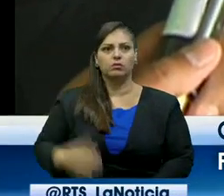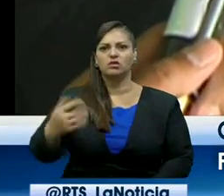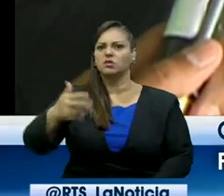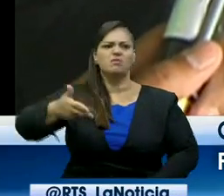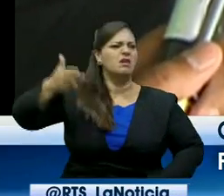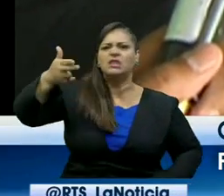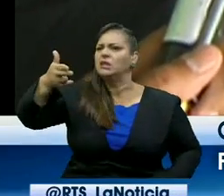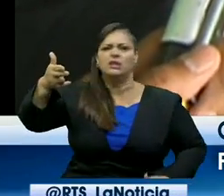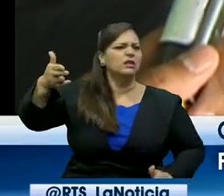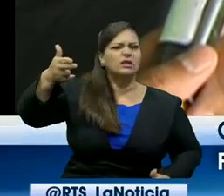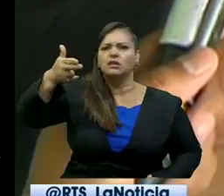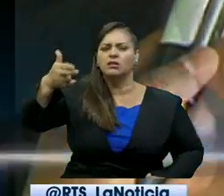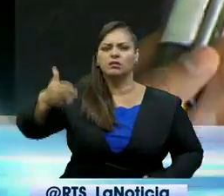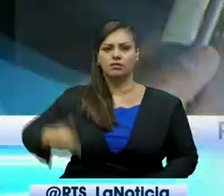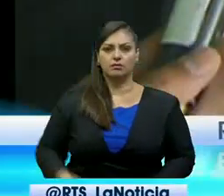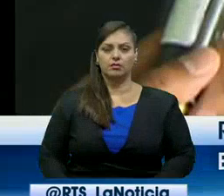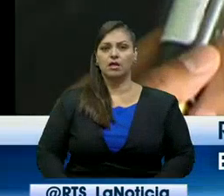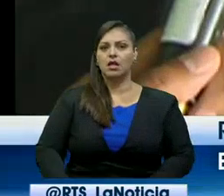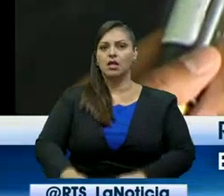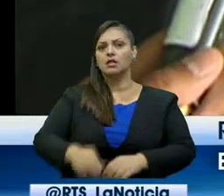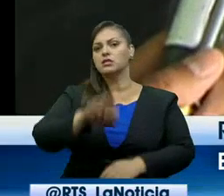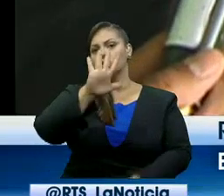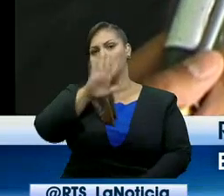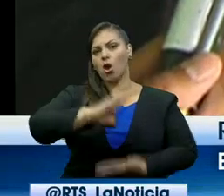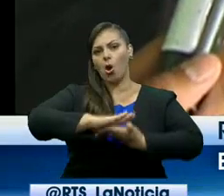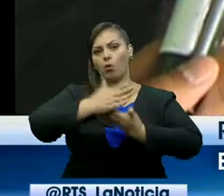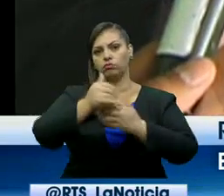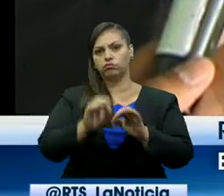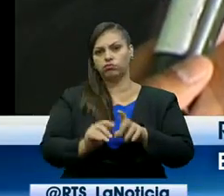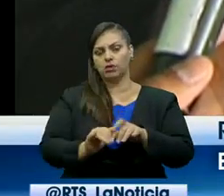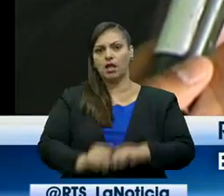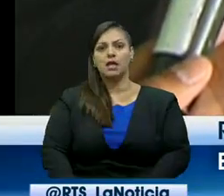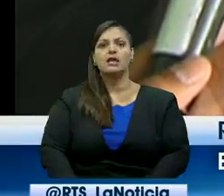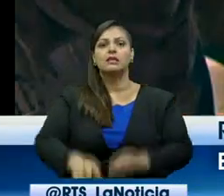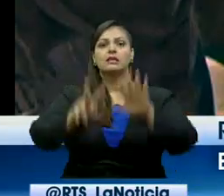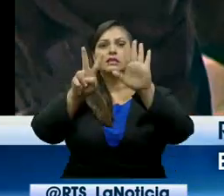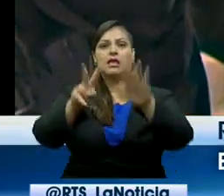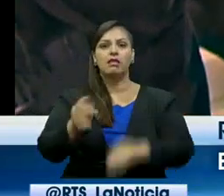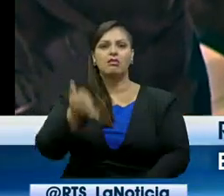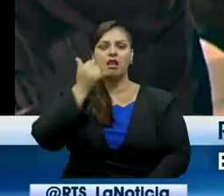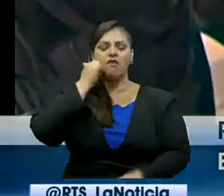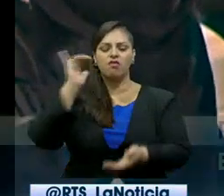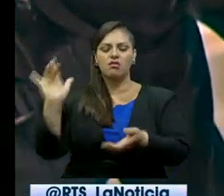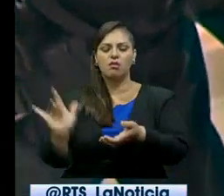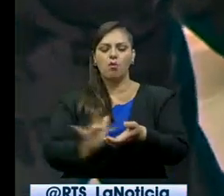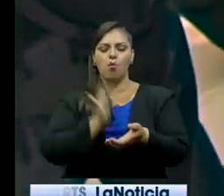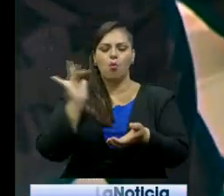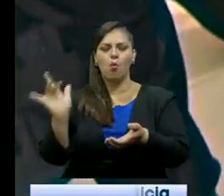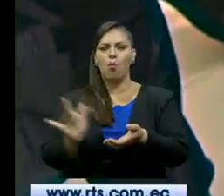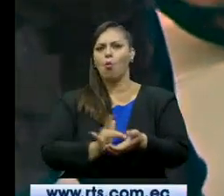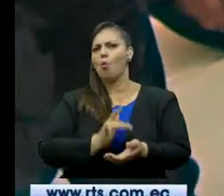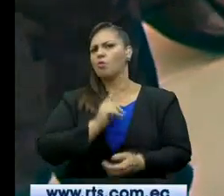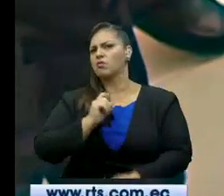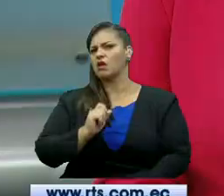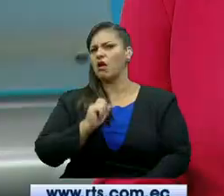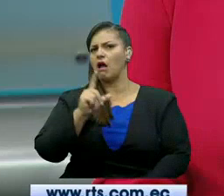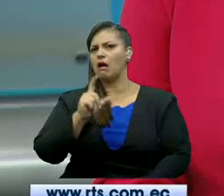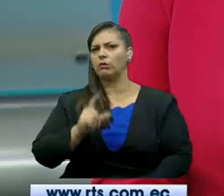cinco lactos, 7 teléfonos celulares, alta tecnología. Informó José